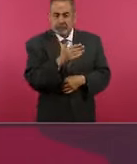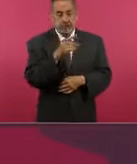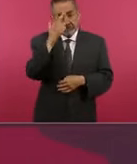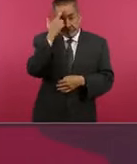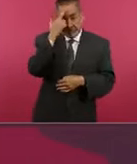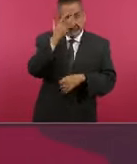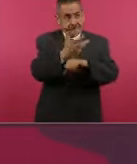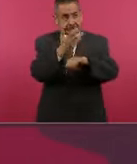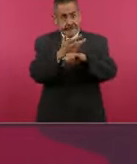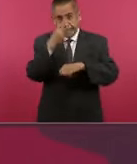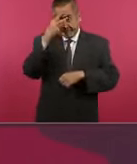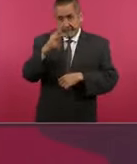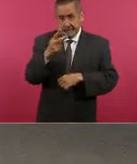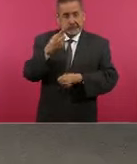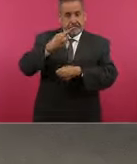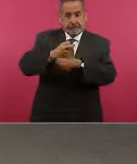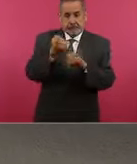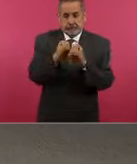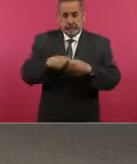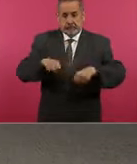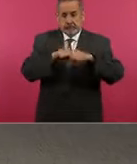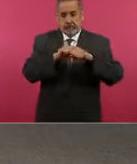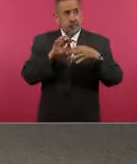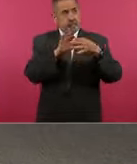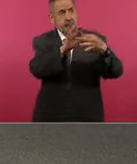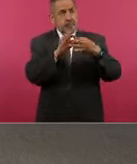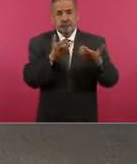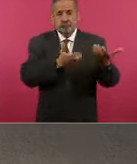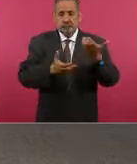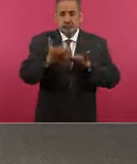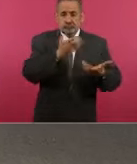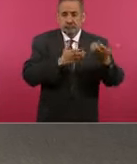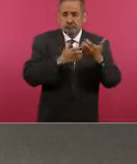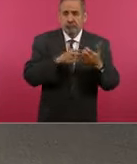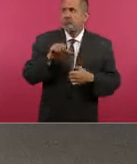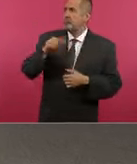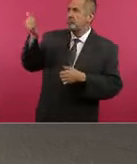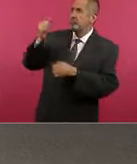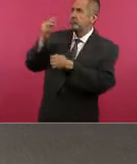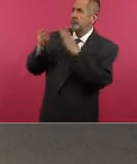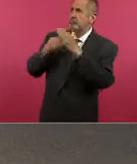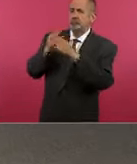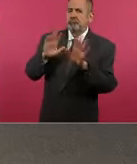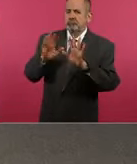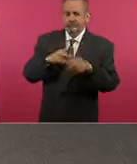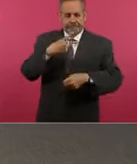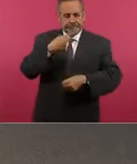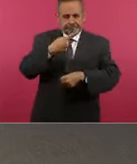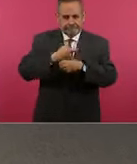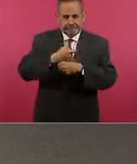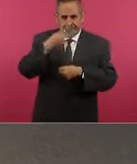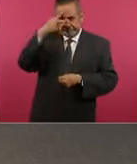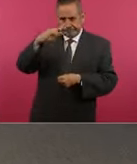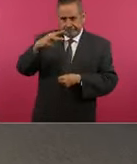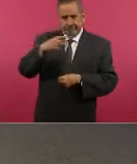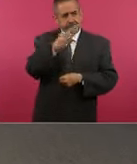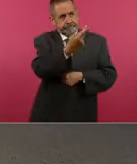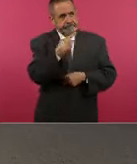socio comercial en el mundo de Estados Unidos y lo vamos a seguir